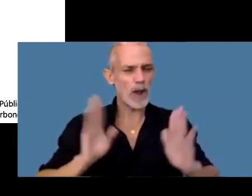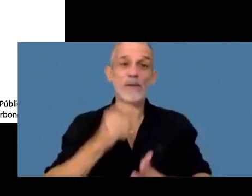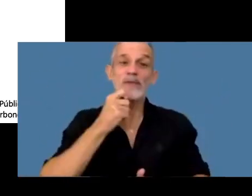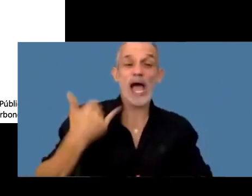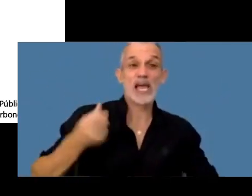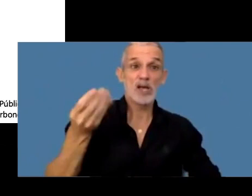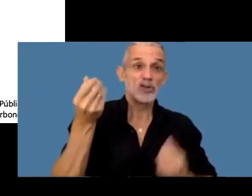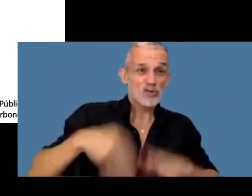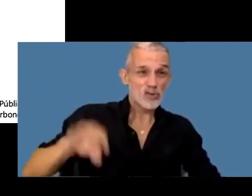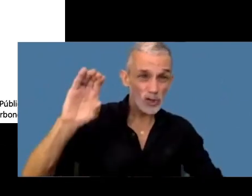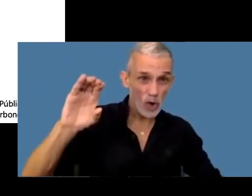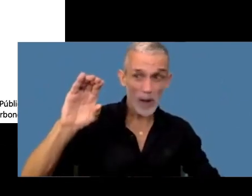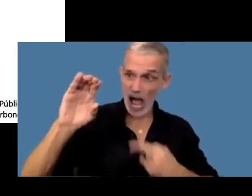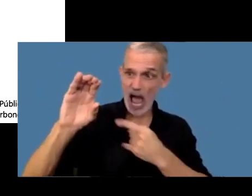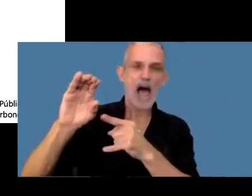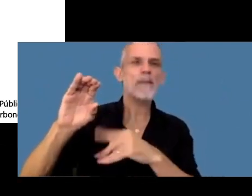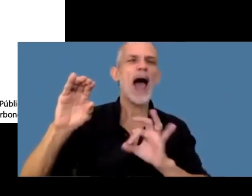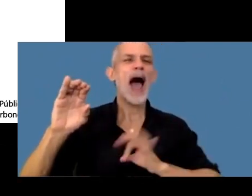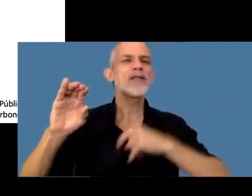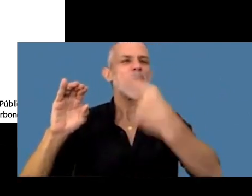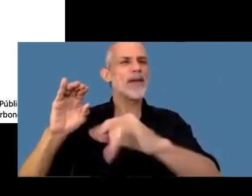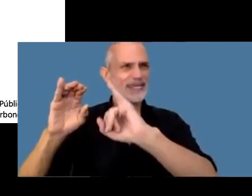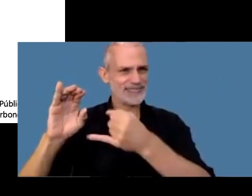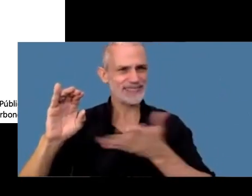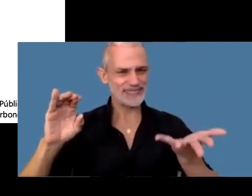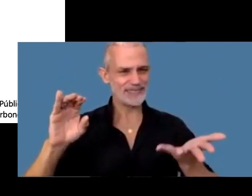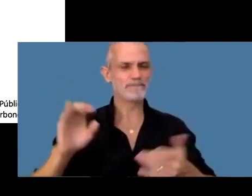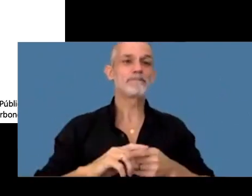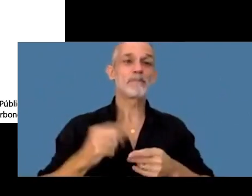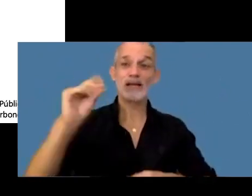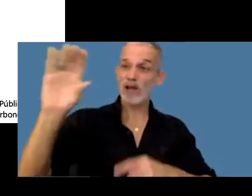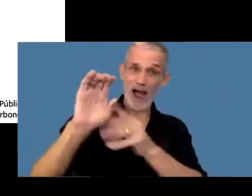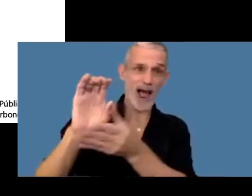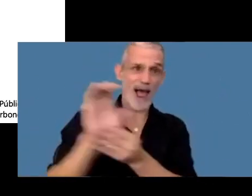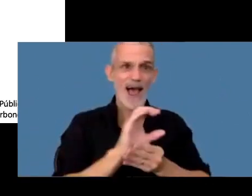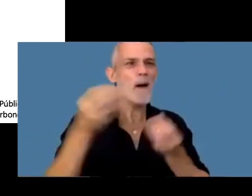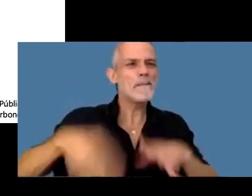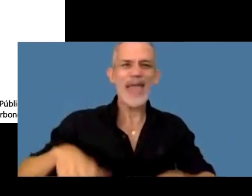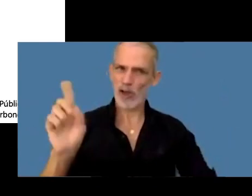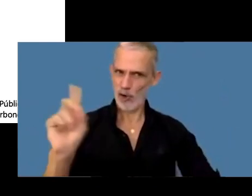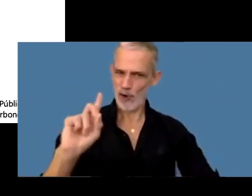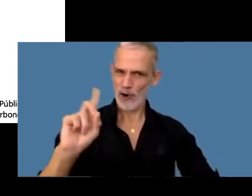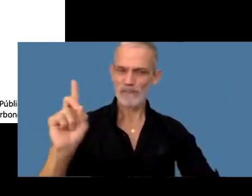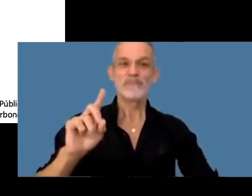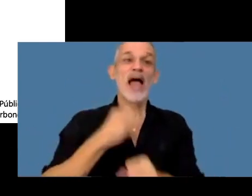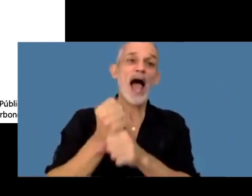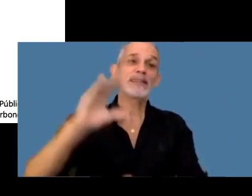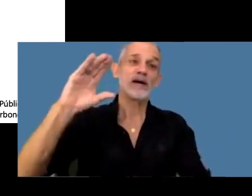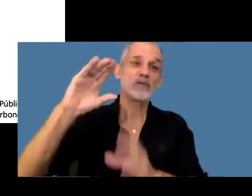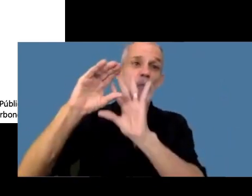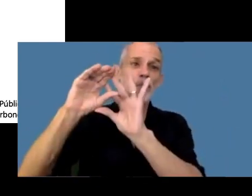usar para el ejercicio siguiente. Es decir, ese saldo yo no lo voy a perder hasta que se acaba el periodo de vigencia de la